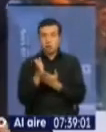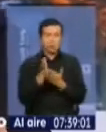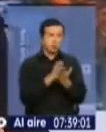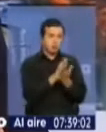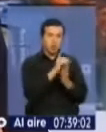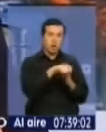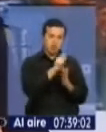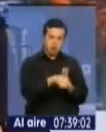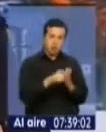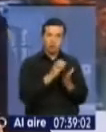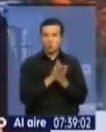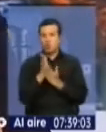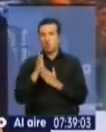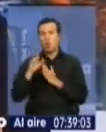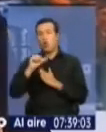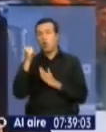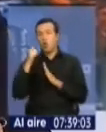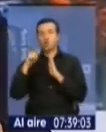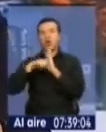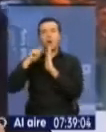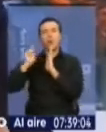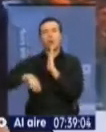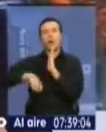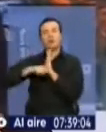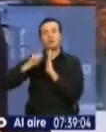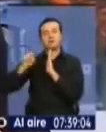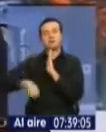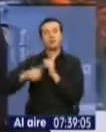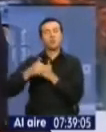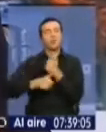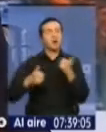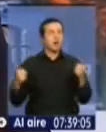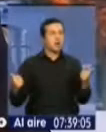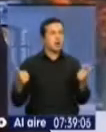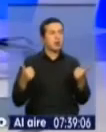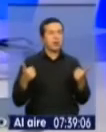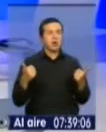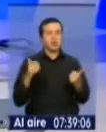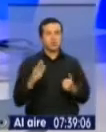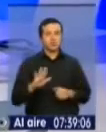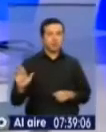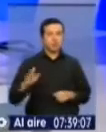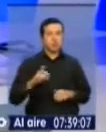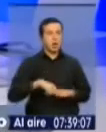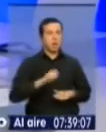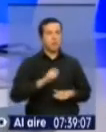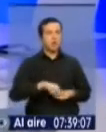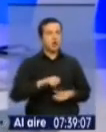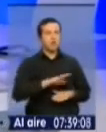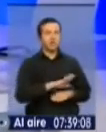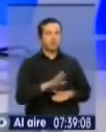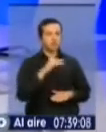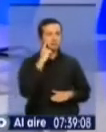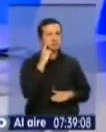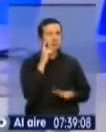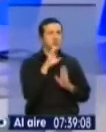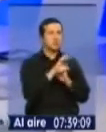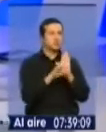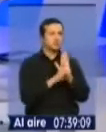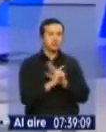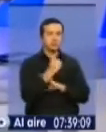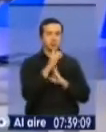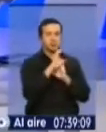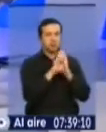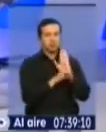la administración de justicia? Y lo otro tiene que ver ¿estamos educando a nuestros abogados en un sistema judicial neoconstitucional que a partir